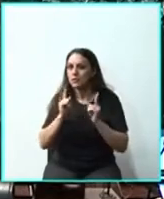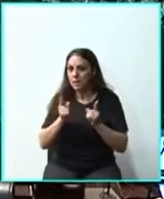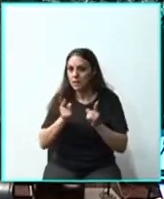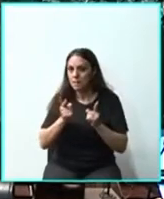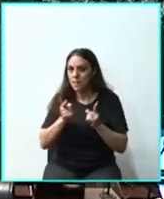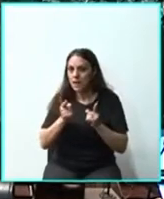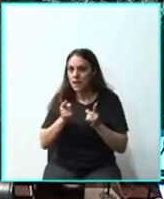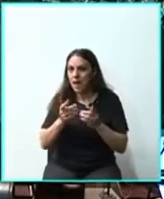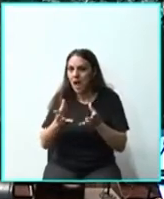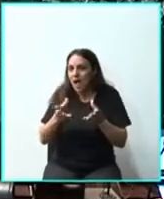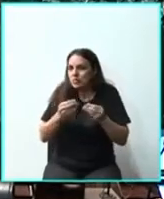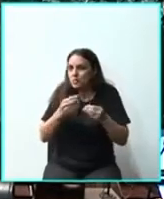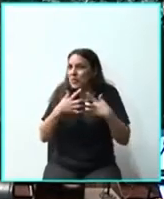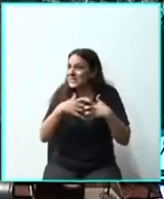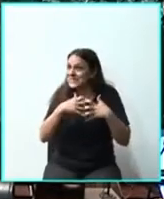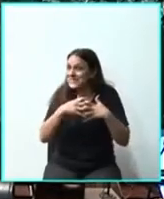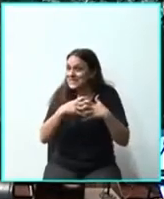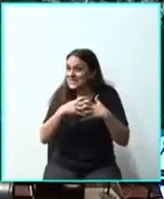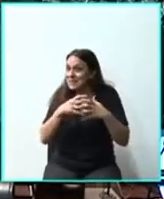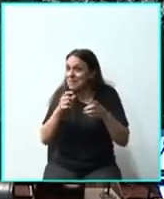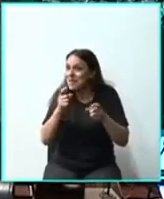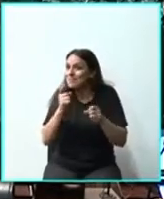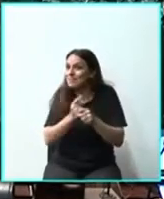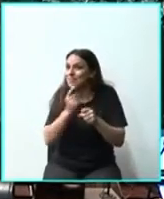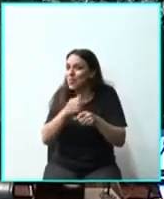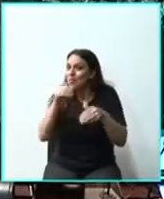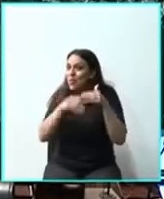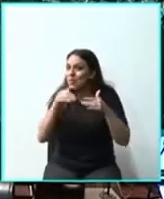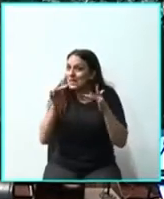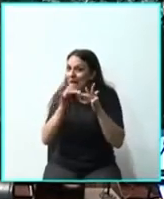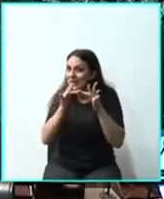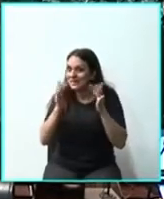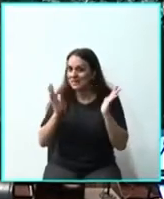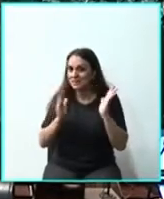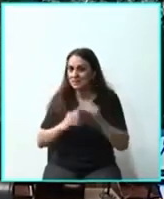sistema porque no me anda el sistema para votar.